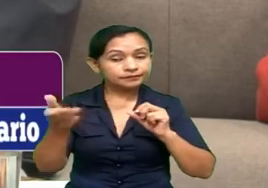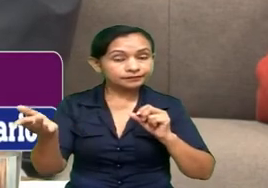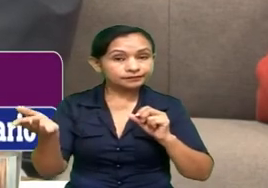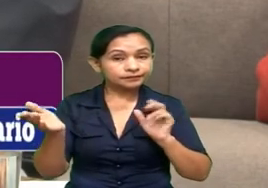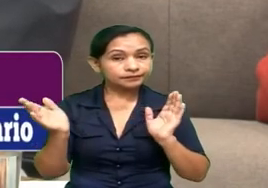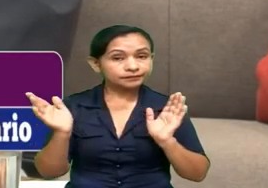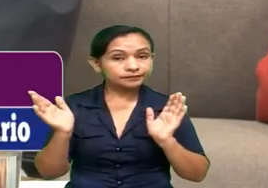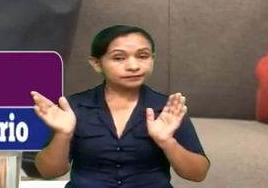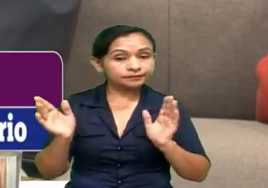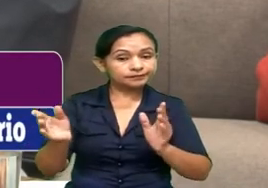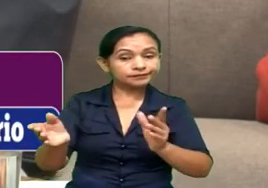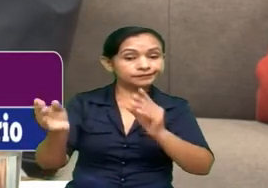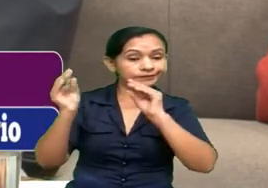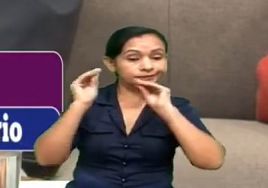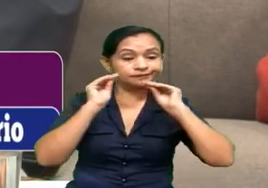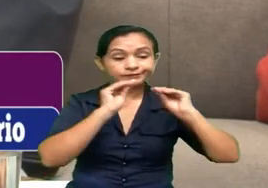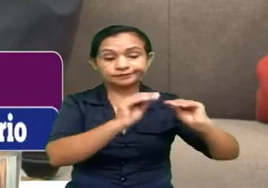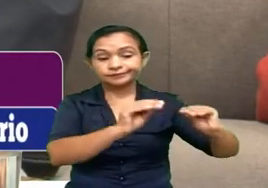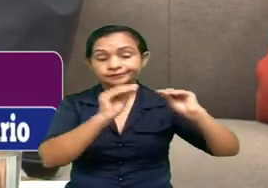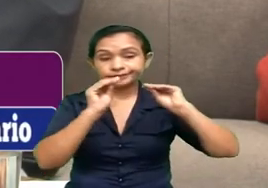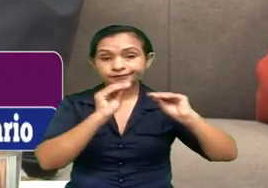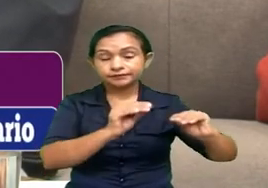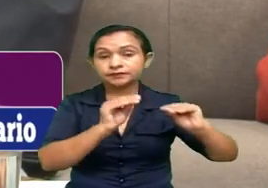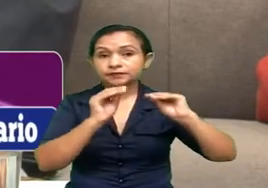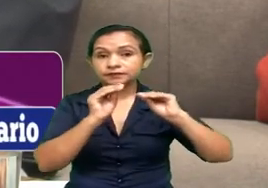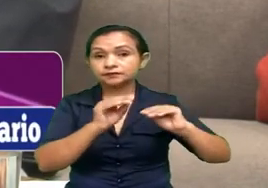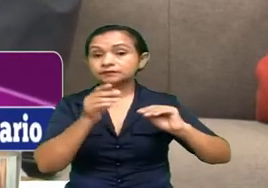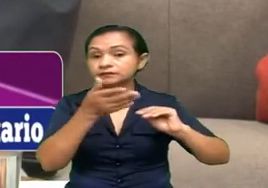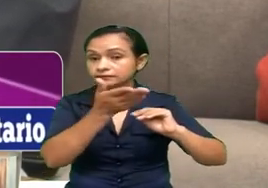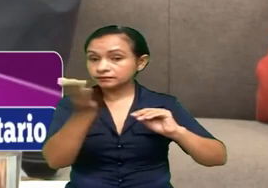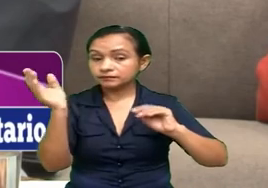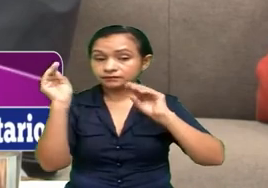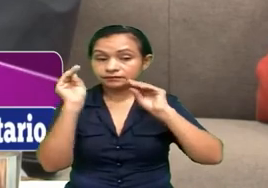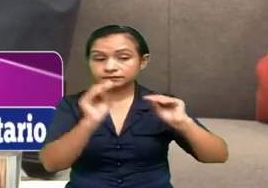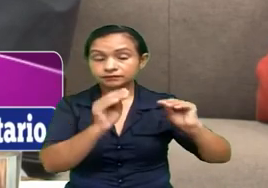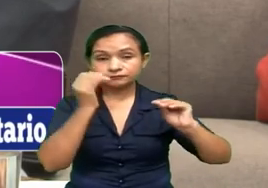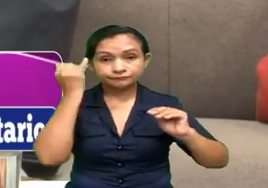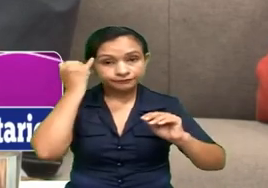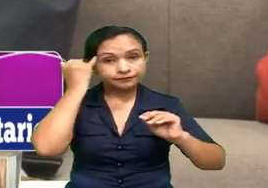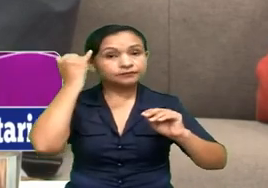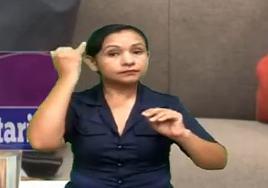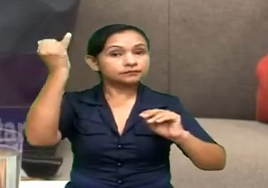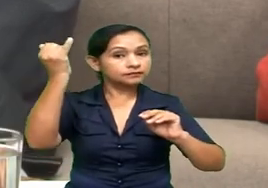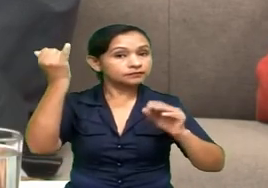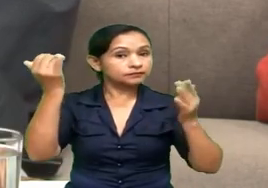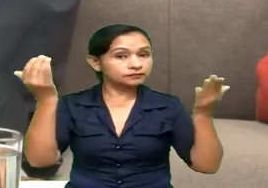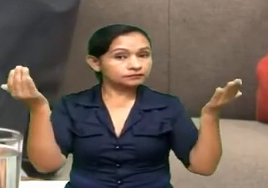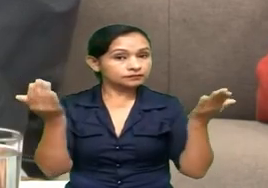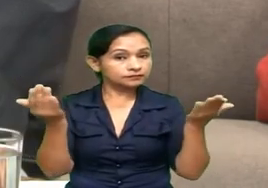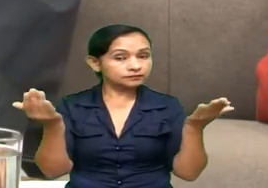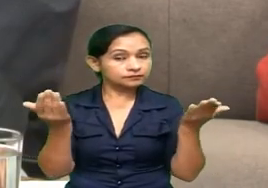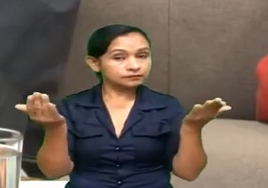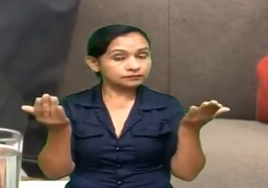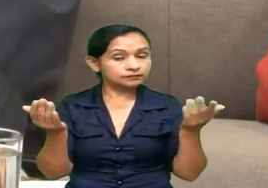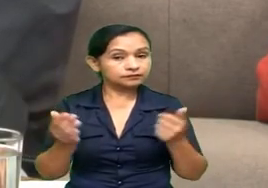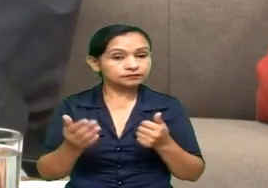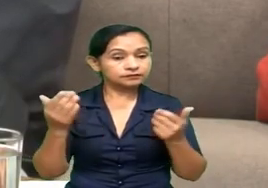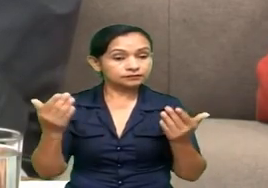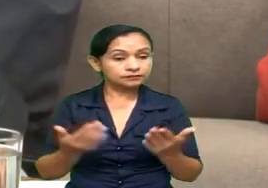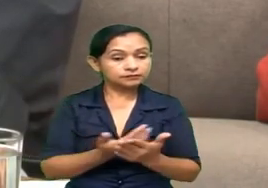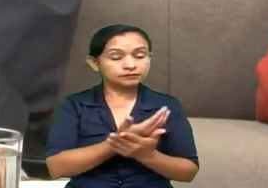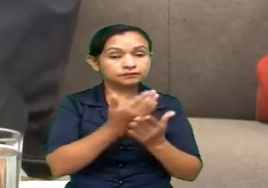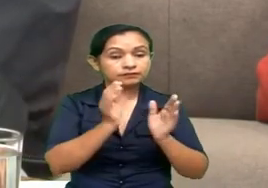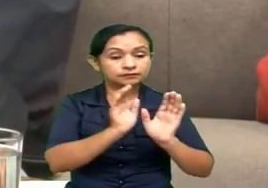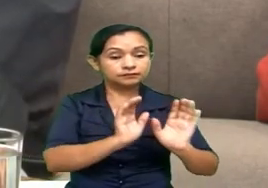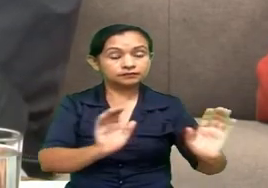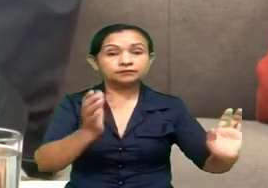nos dan la educación, ellos son los que le dan el criterio a las nuevas